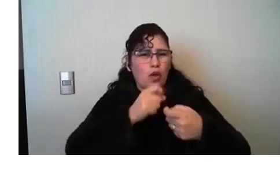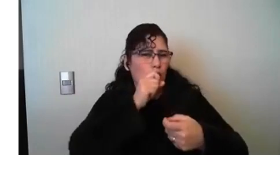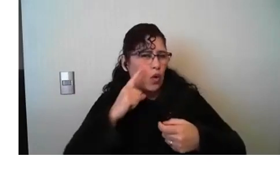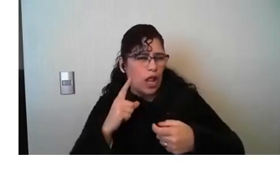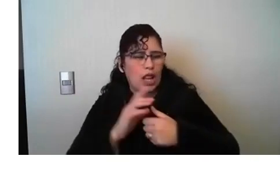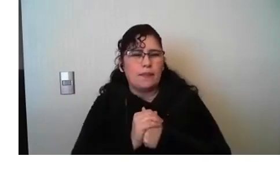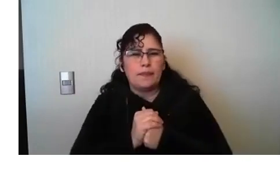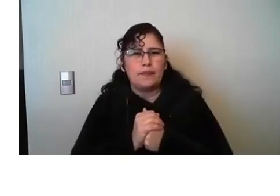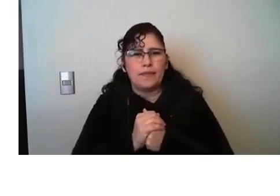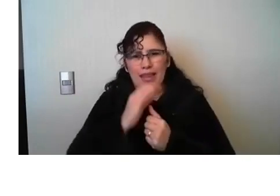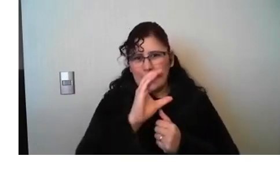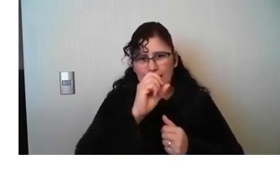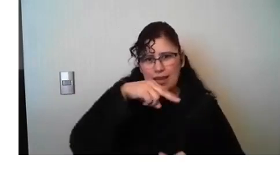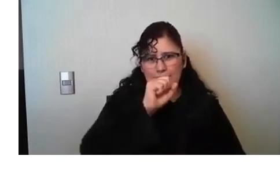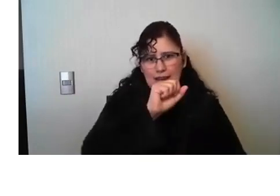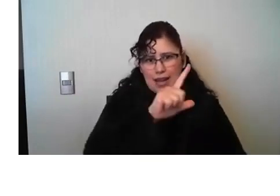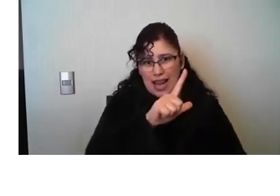los canales semicirculares.